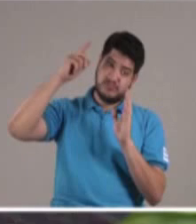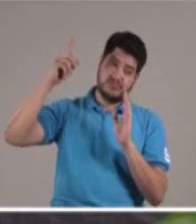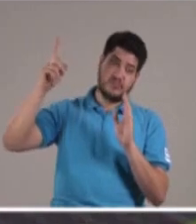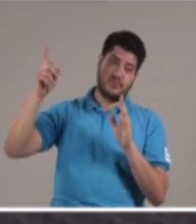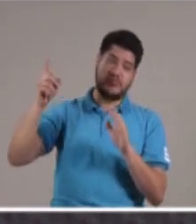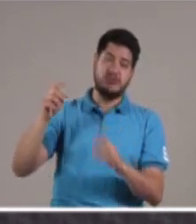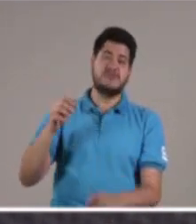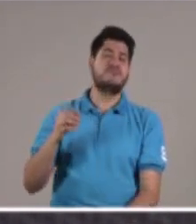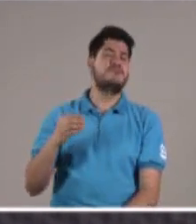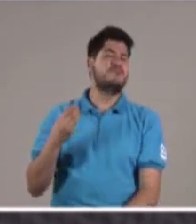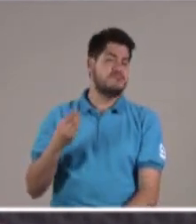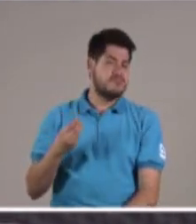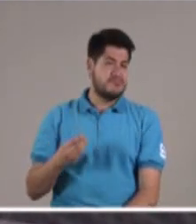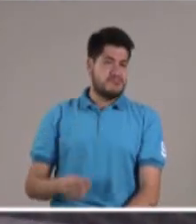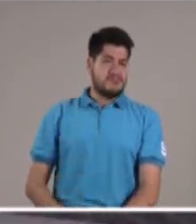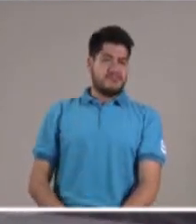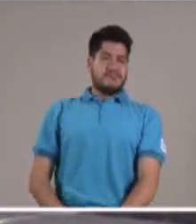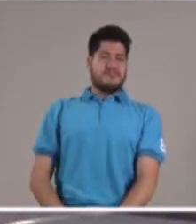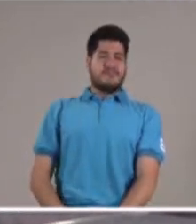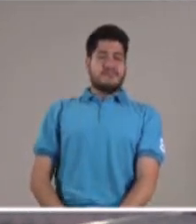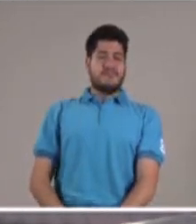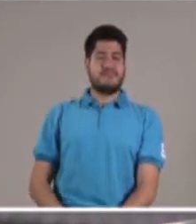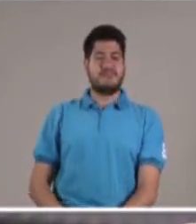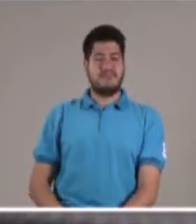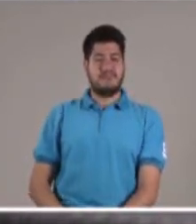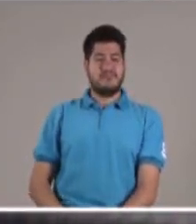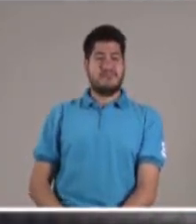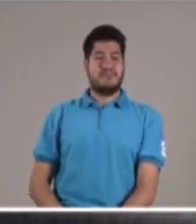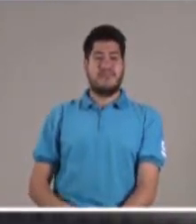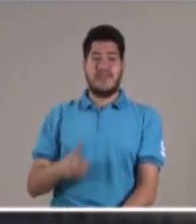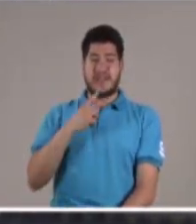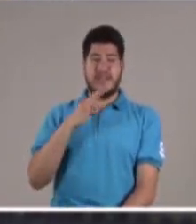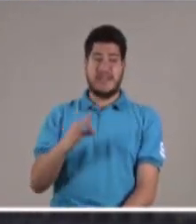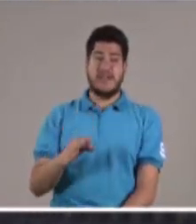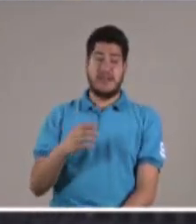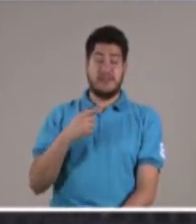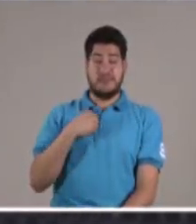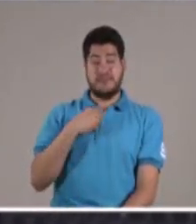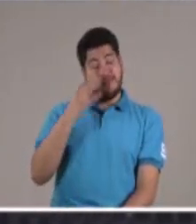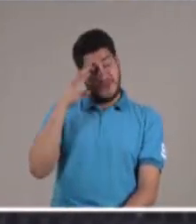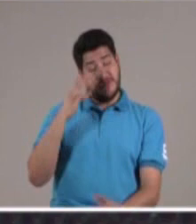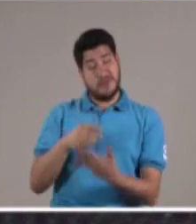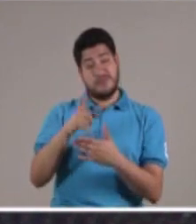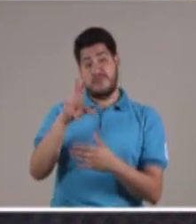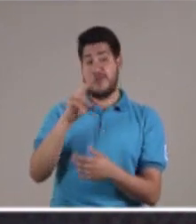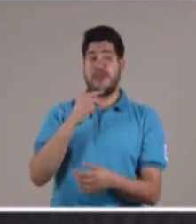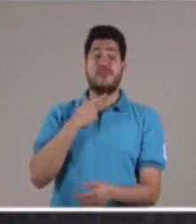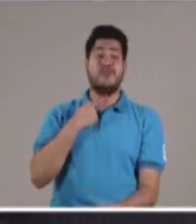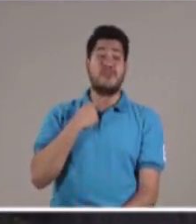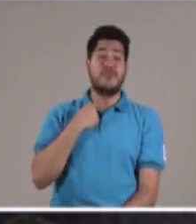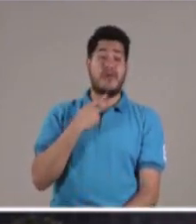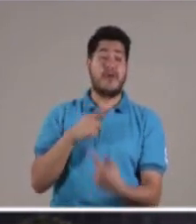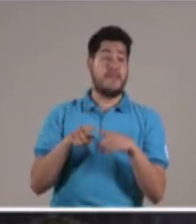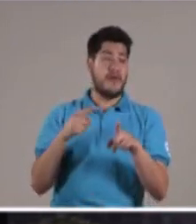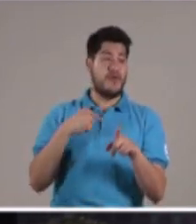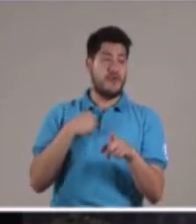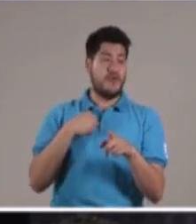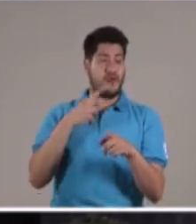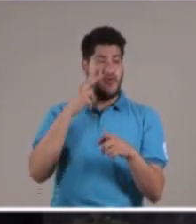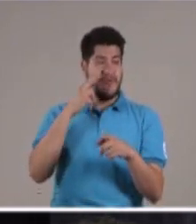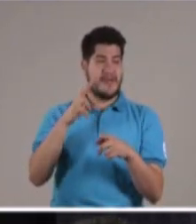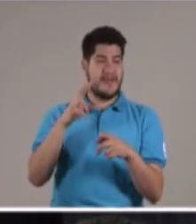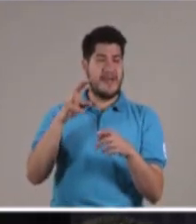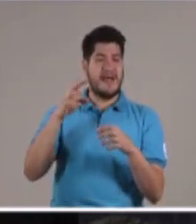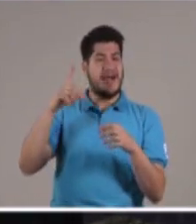Así que soñaste bueno la mera verdad es que no sé si les va a gustar pero yo vi al sol a la luna y